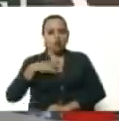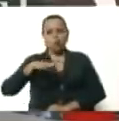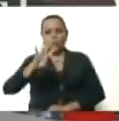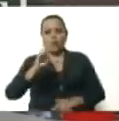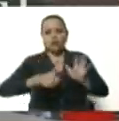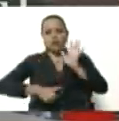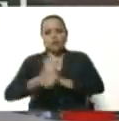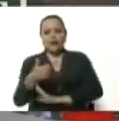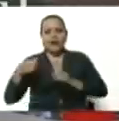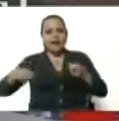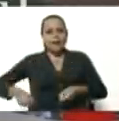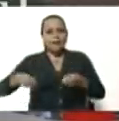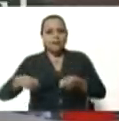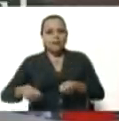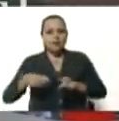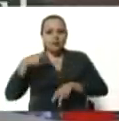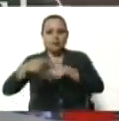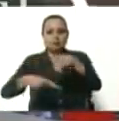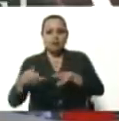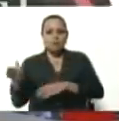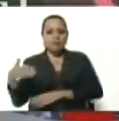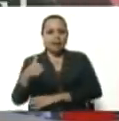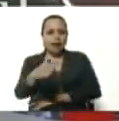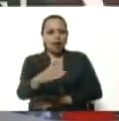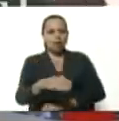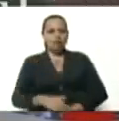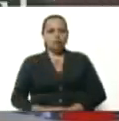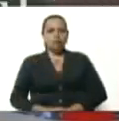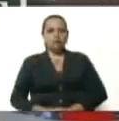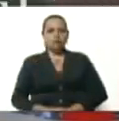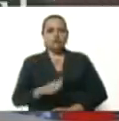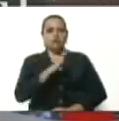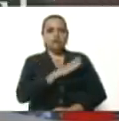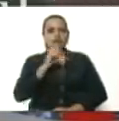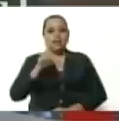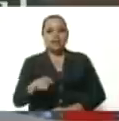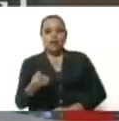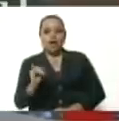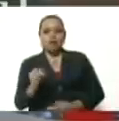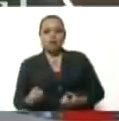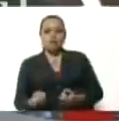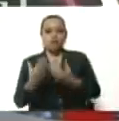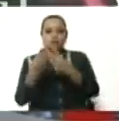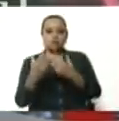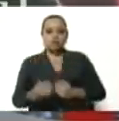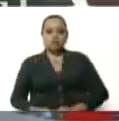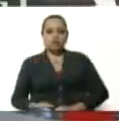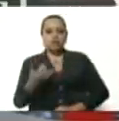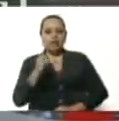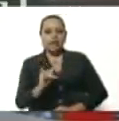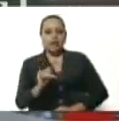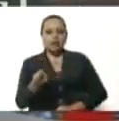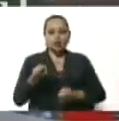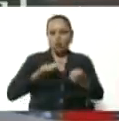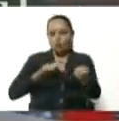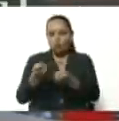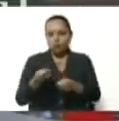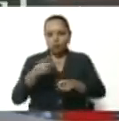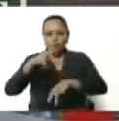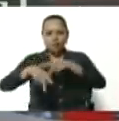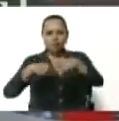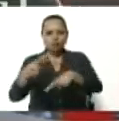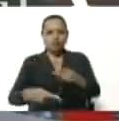4 casos de la empresa procesadora de pescado, donde también hay un foco que estamos en este momento en pleno proceso